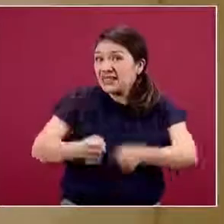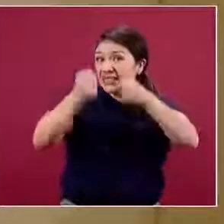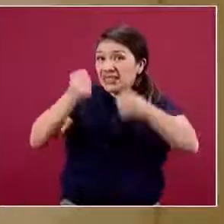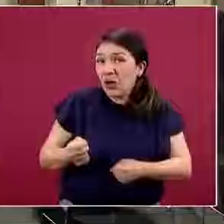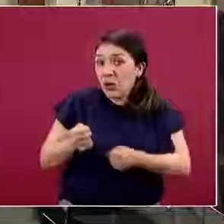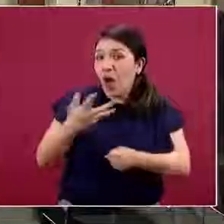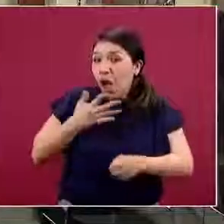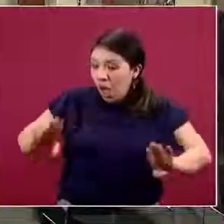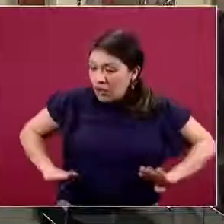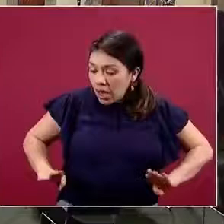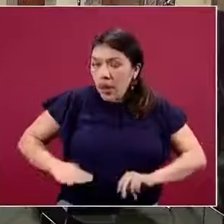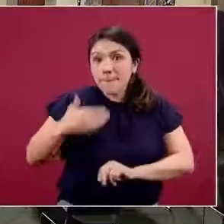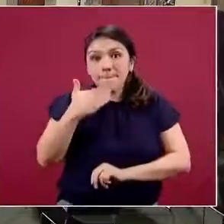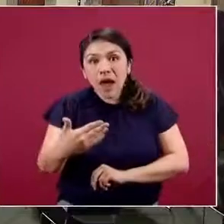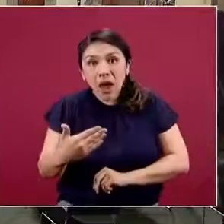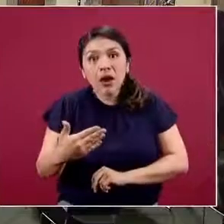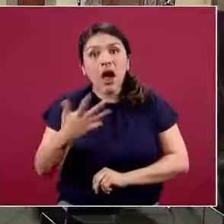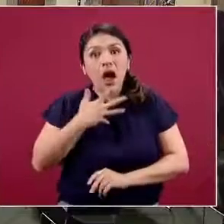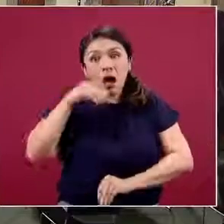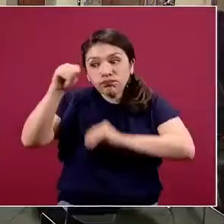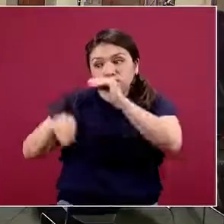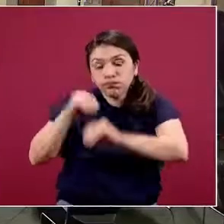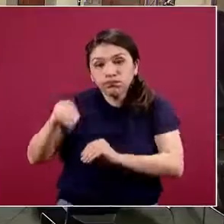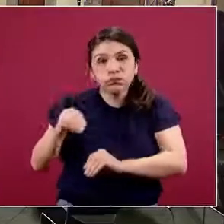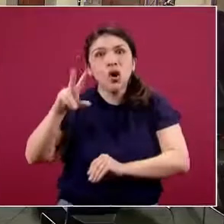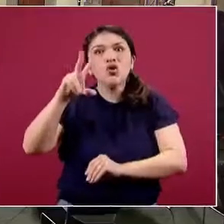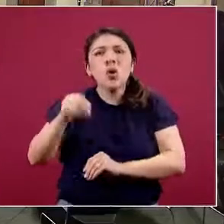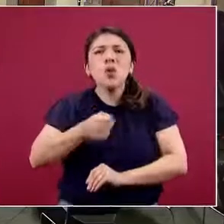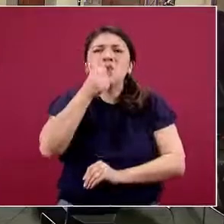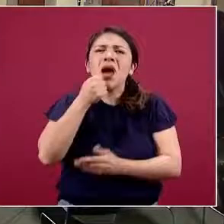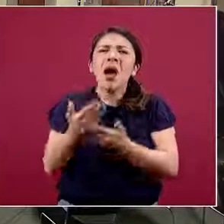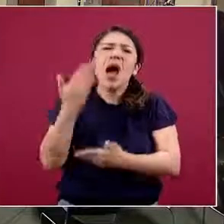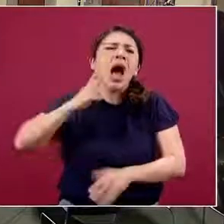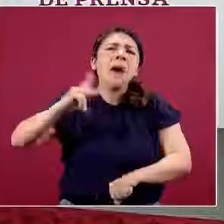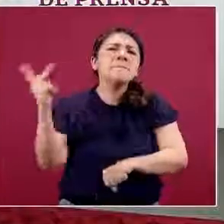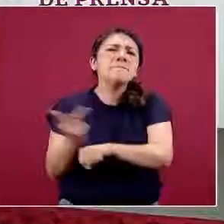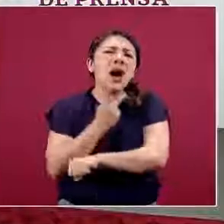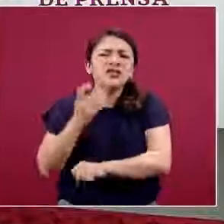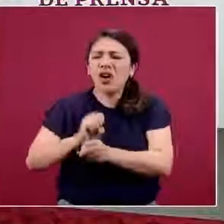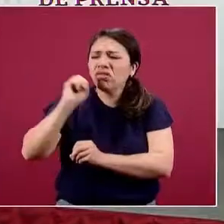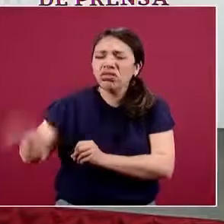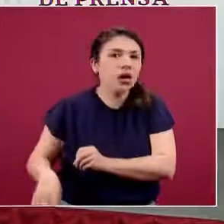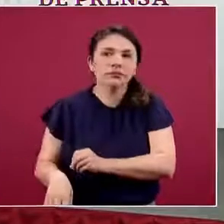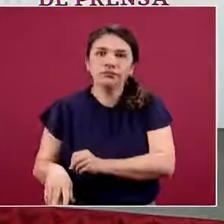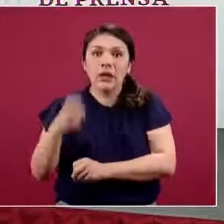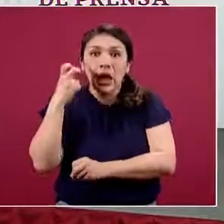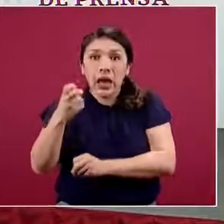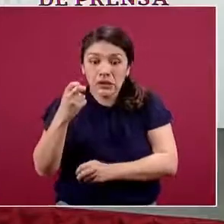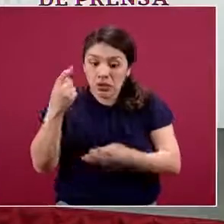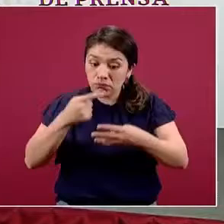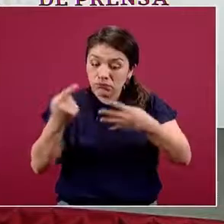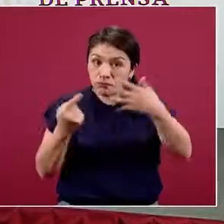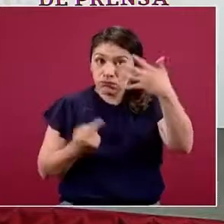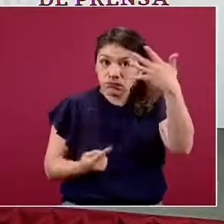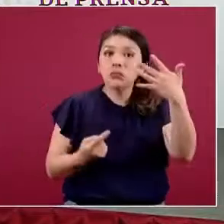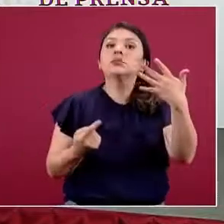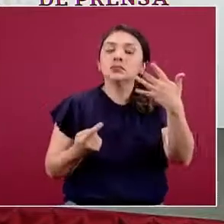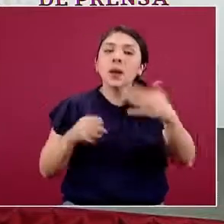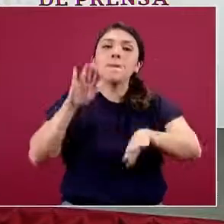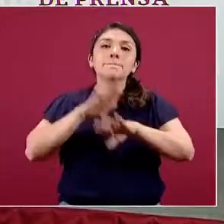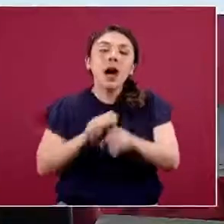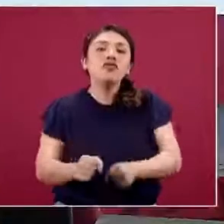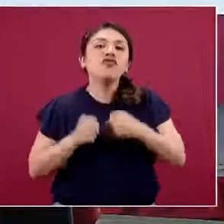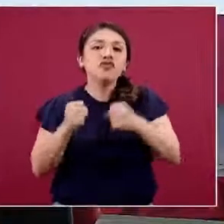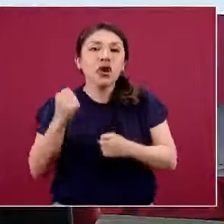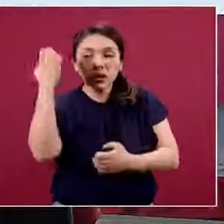esté adecuada, esté bien resguardada, no esté caduca, etcétera, etcétera. Entonces estos componentes se va